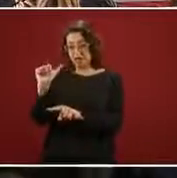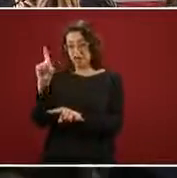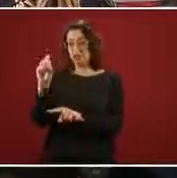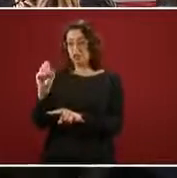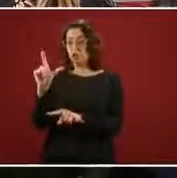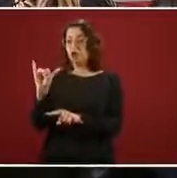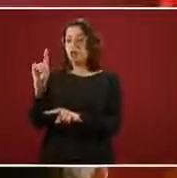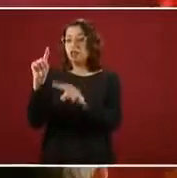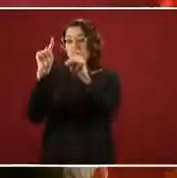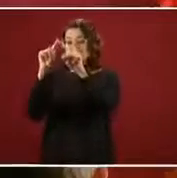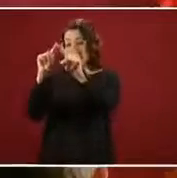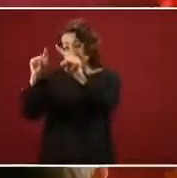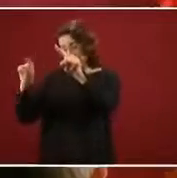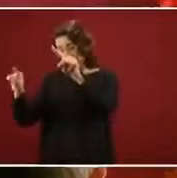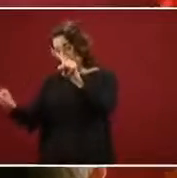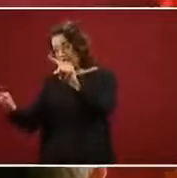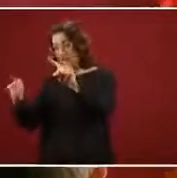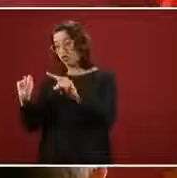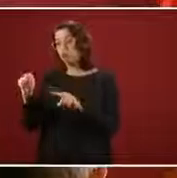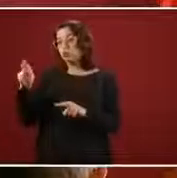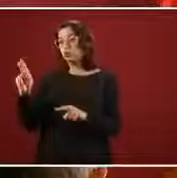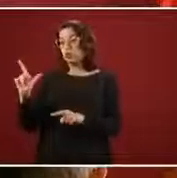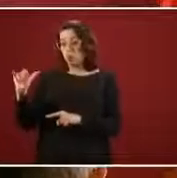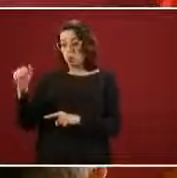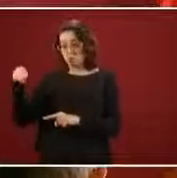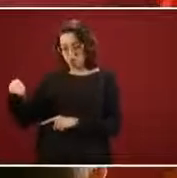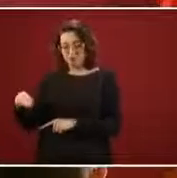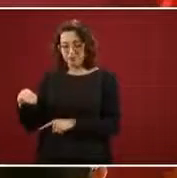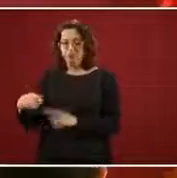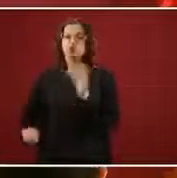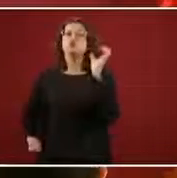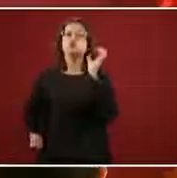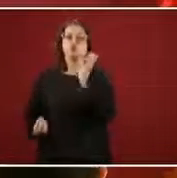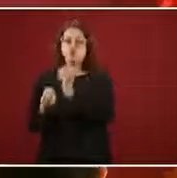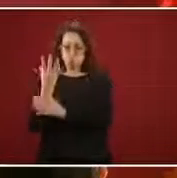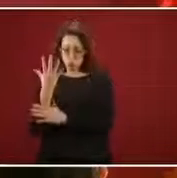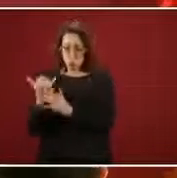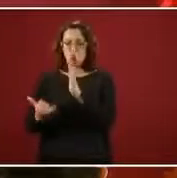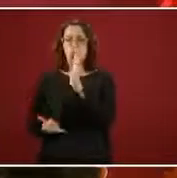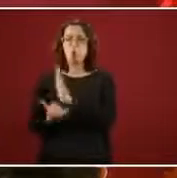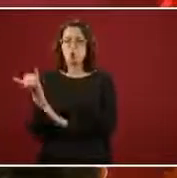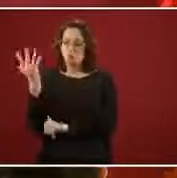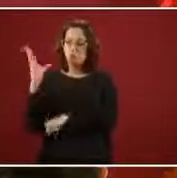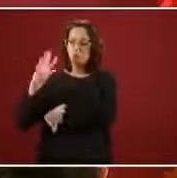este es un nuevo derecho de vía que ya se consiguió,